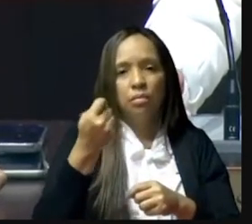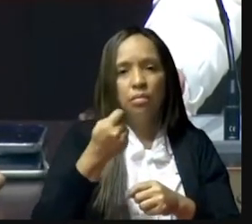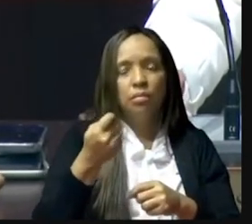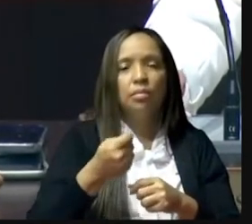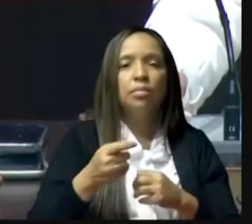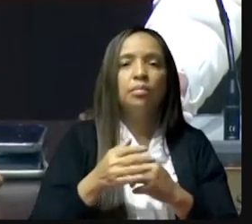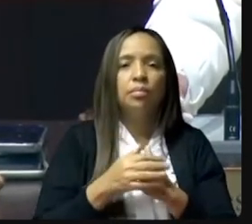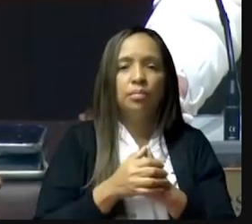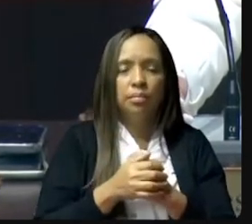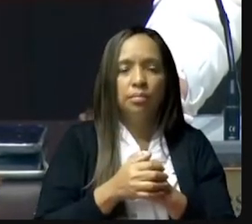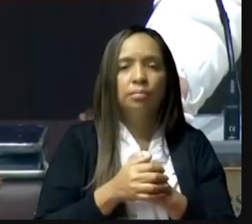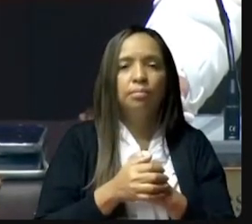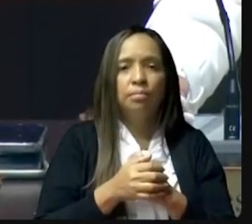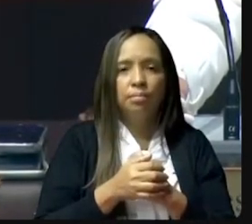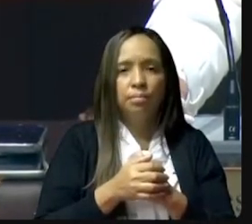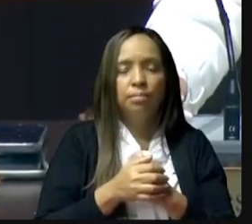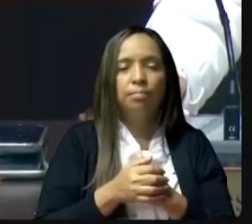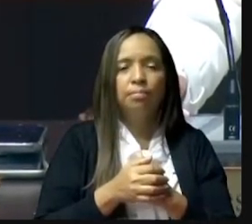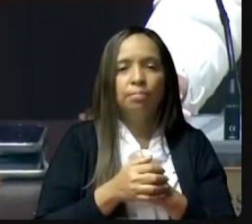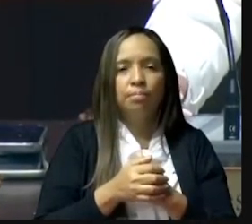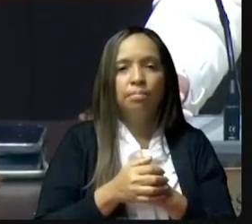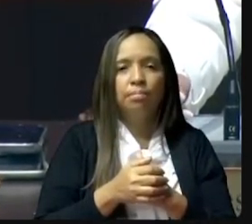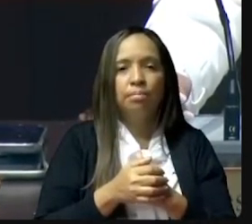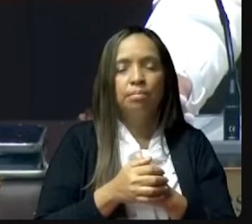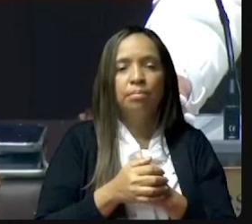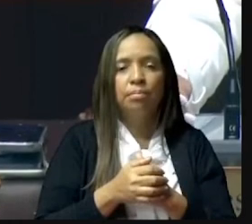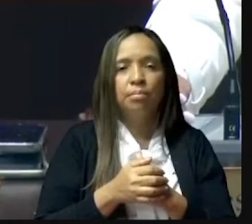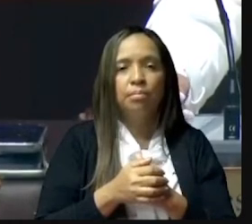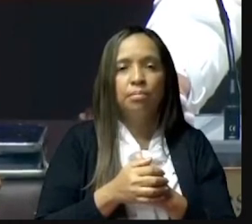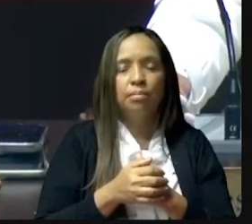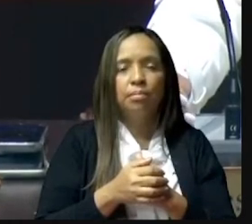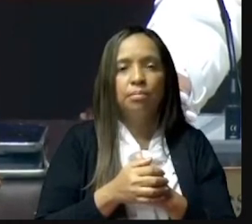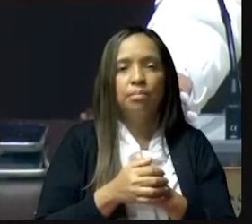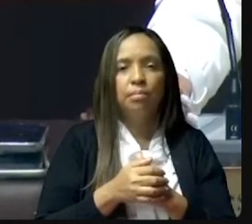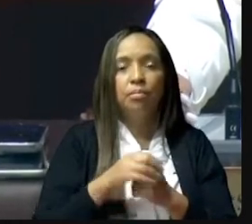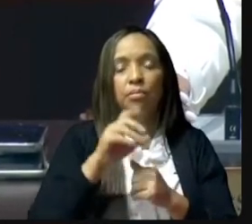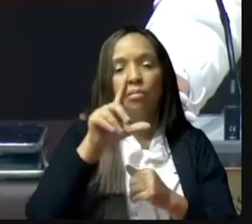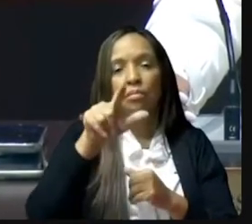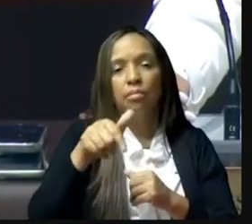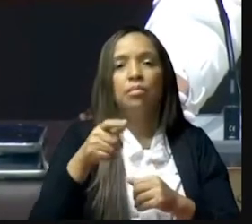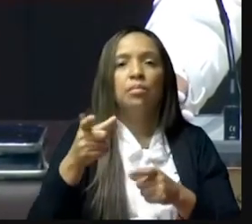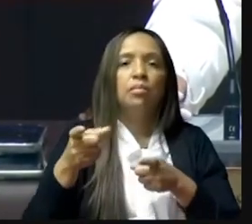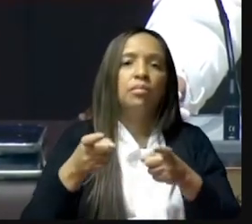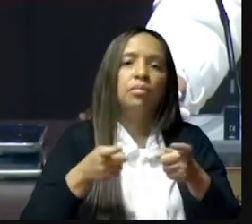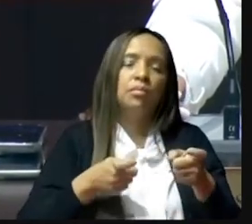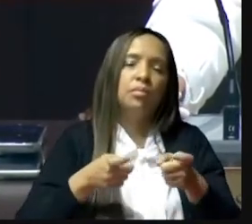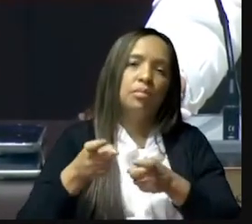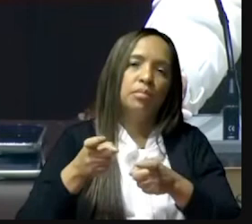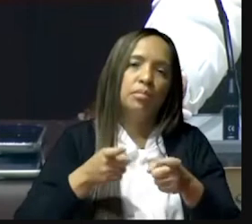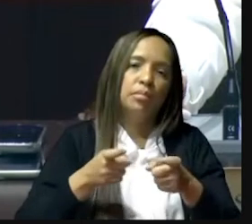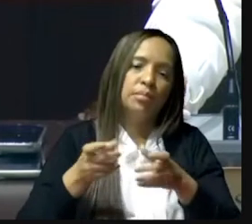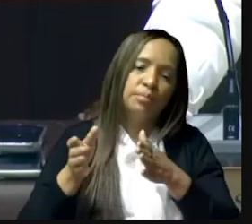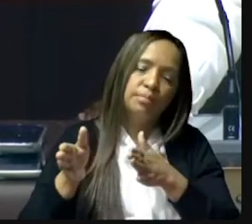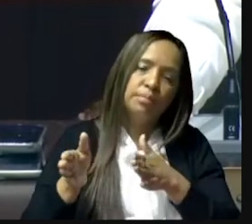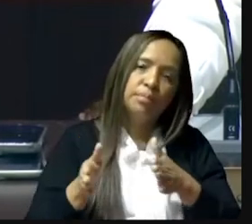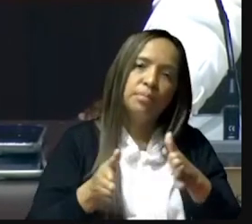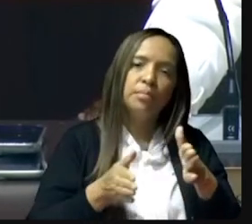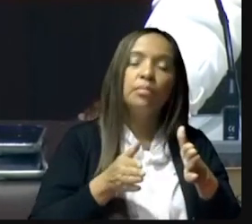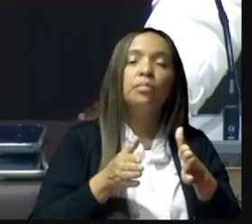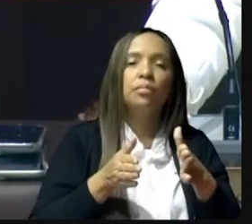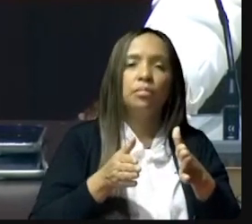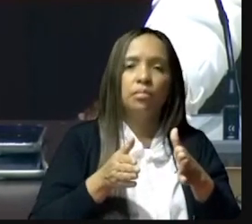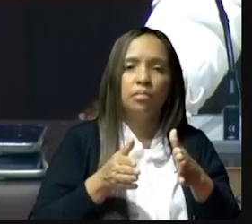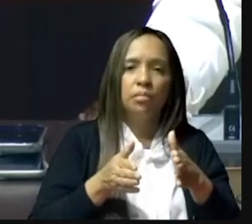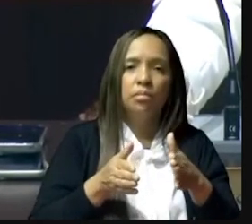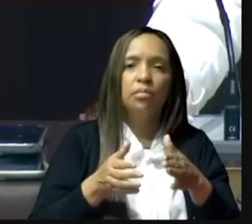comisión coordinadora nos juntaremos en el evento que